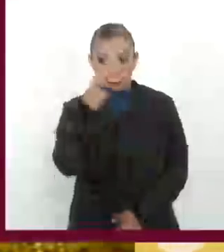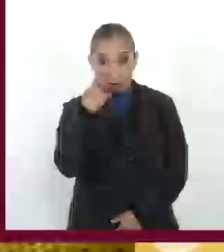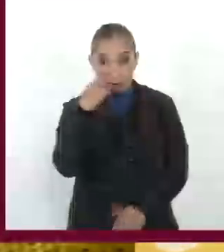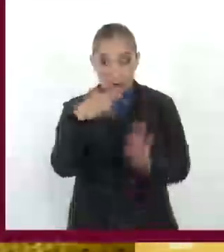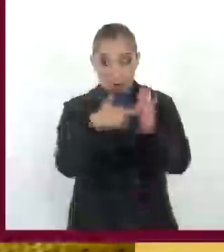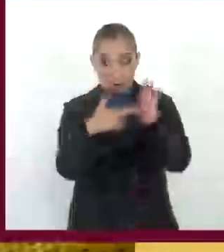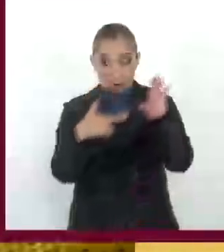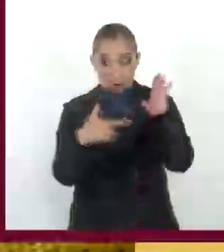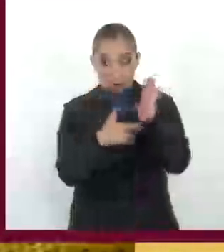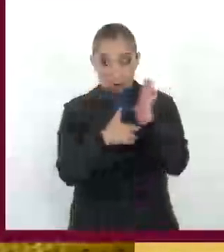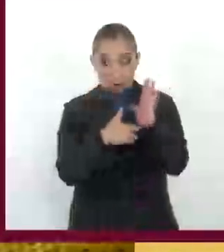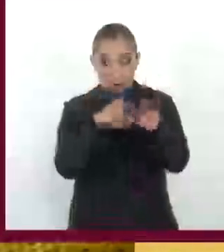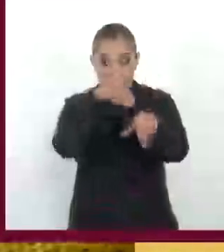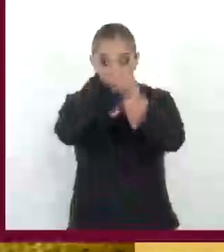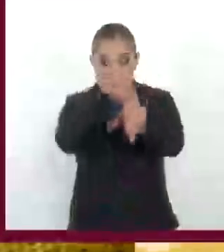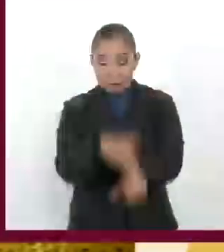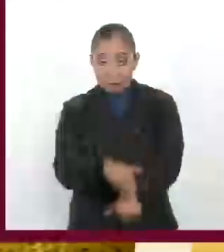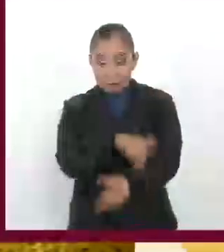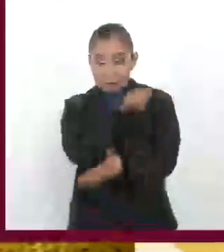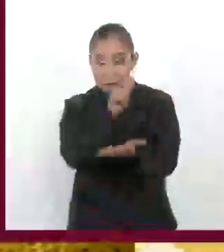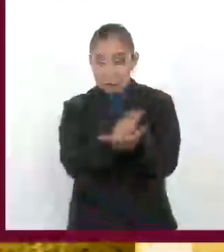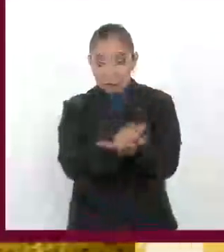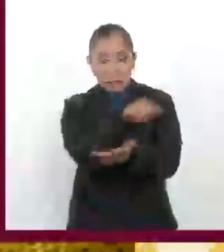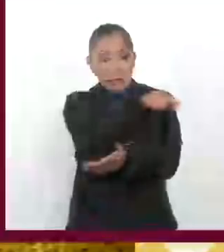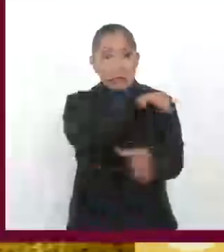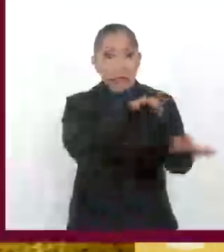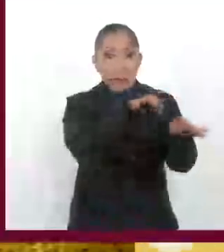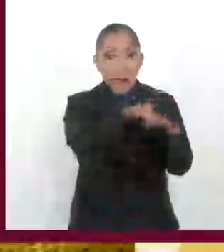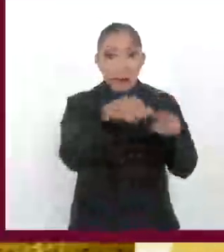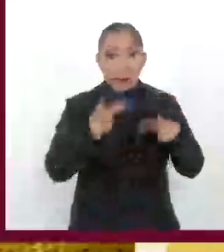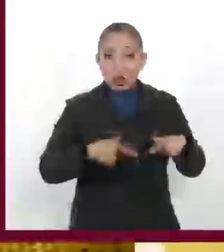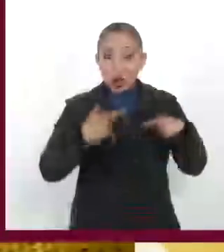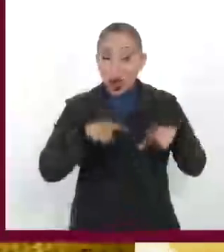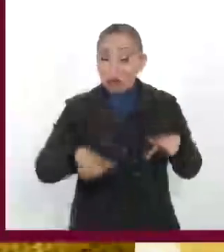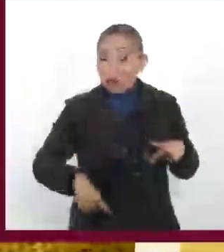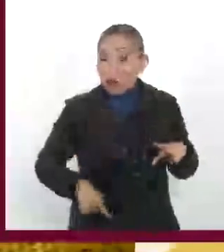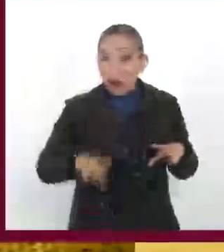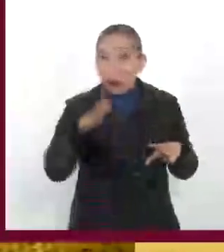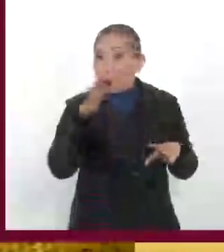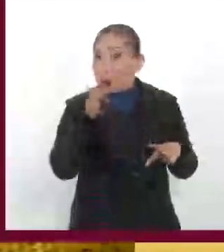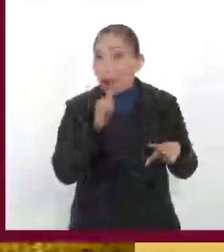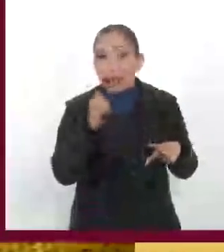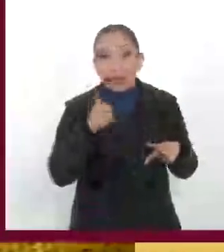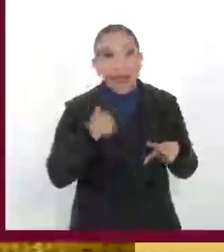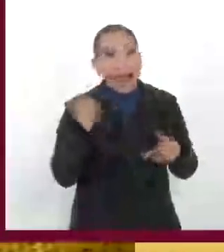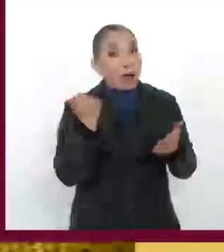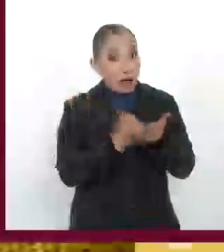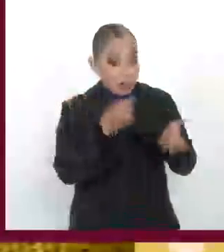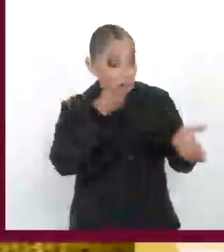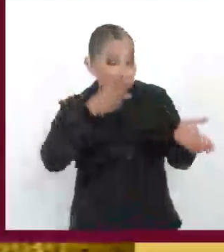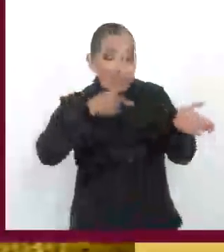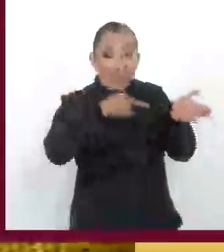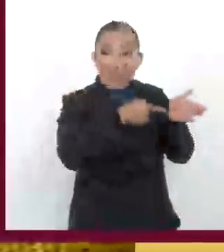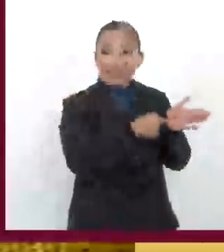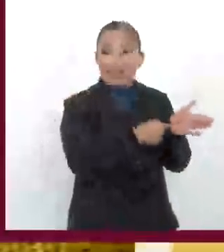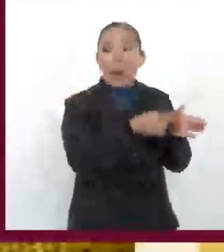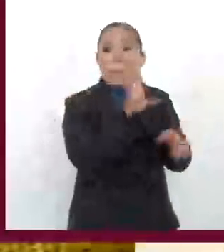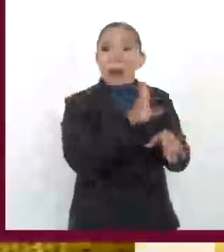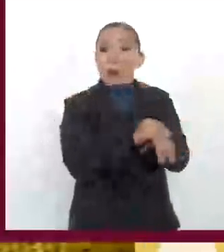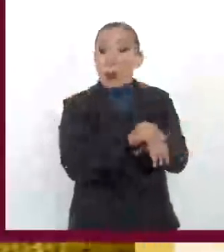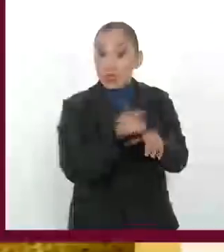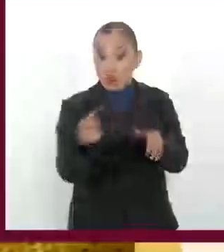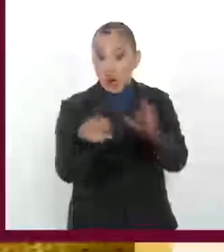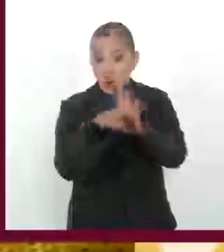De acuerdo con el principio de legalidad, los funcionarios y empleados del gobierno no pueden hacer nada que no les esté ordenado